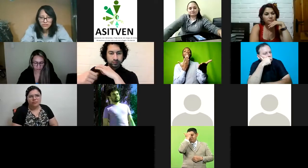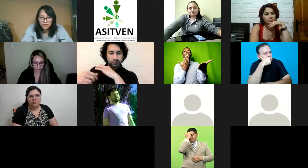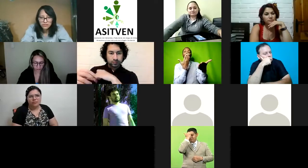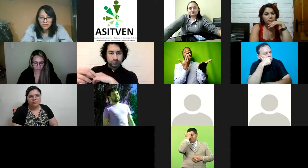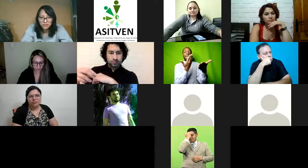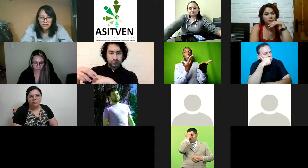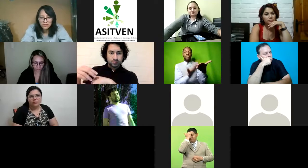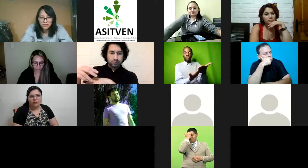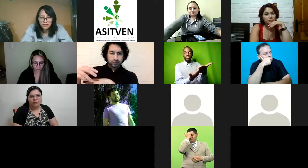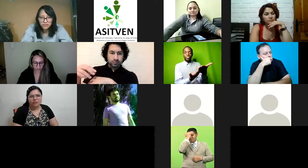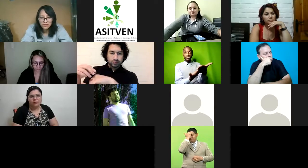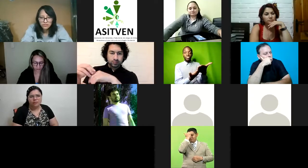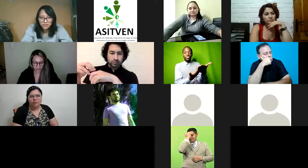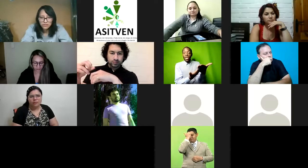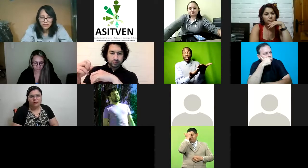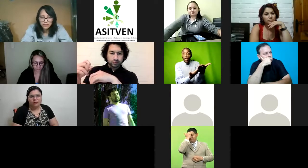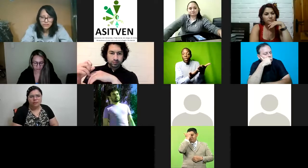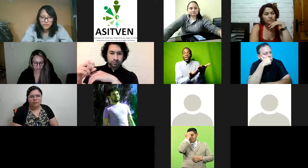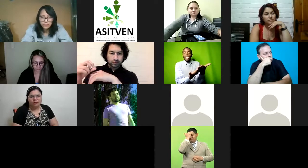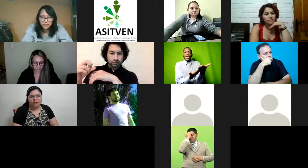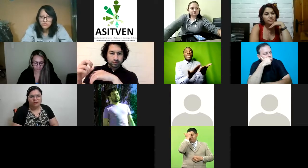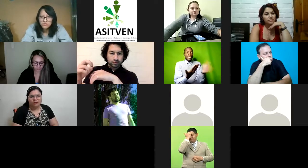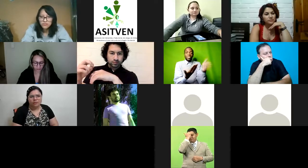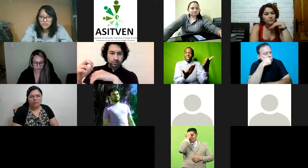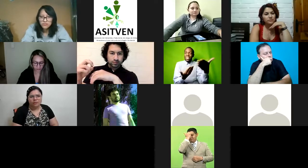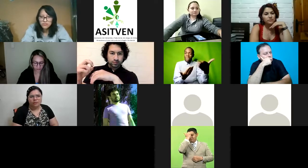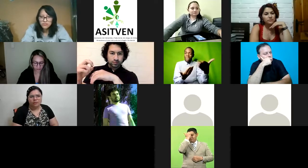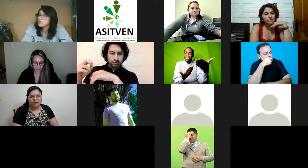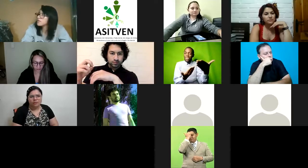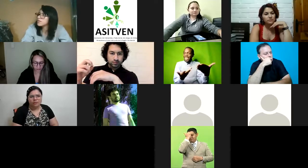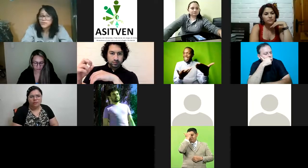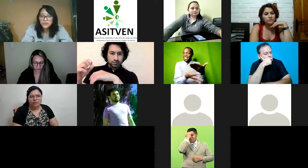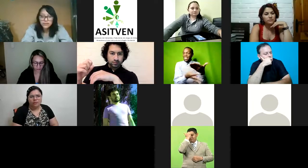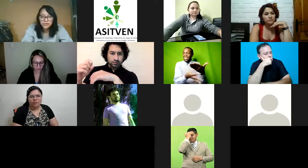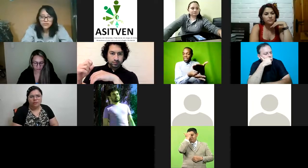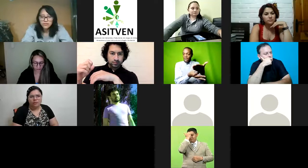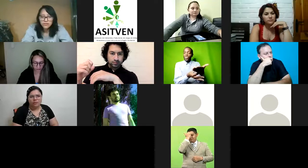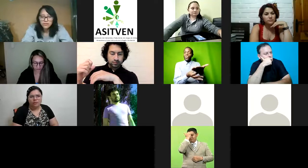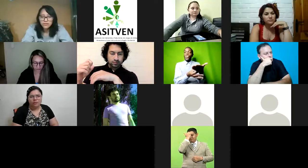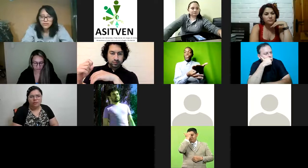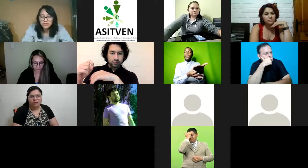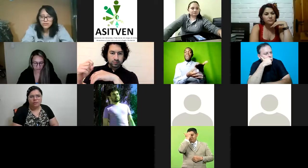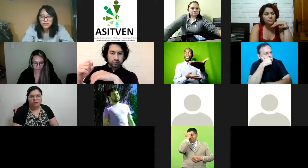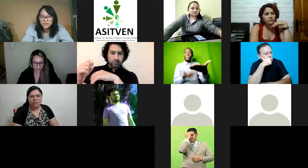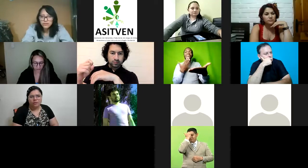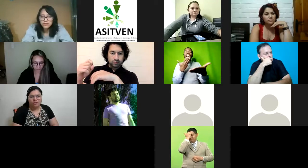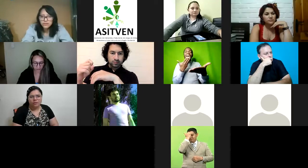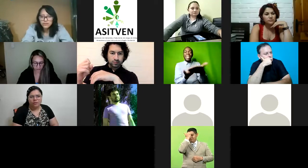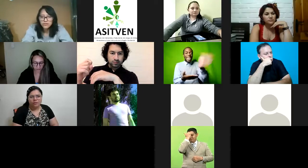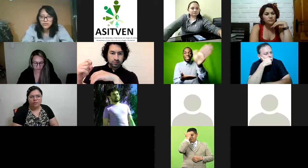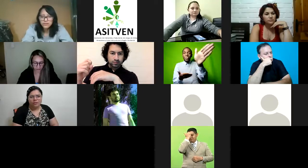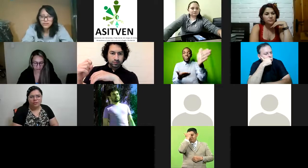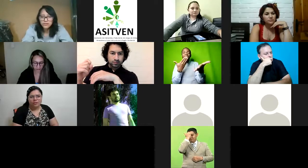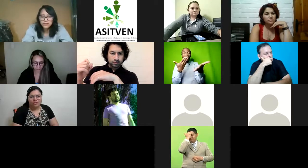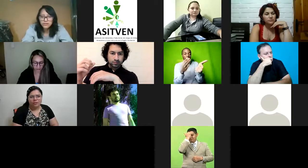aquí, la otra acá. ¡Pum! No, porque esta mano está aquí. Yo me acuerdo un solo que me decía, ¿por qué ustedes hacen gracias